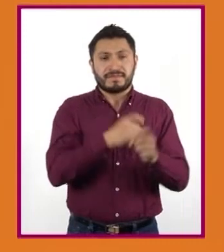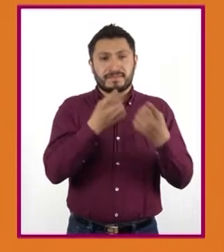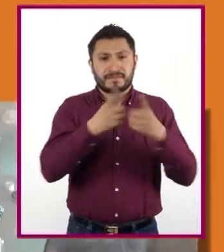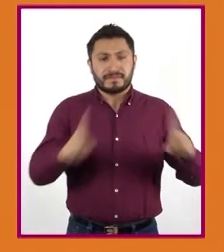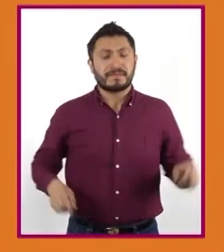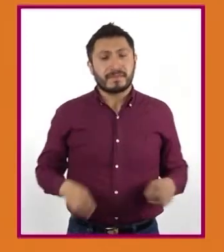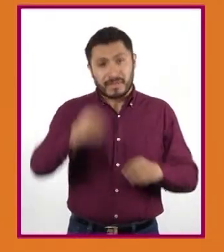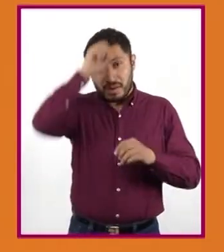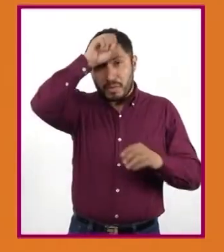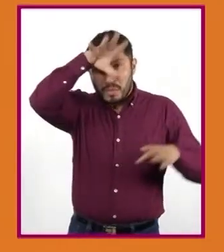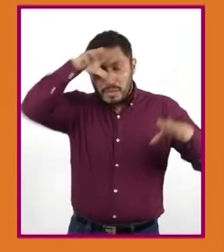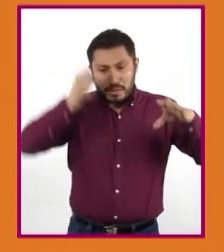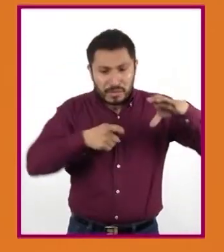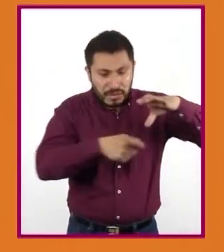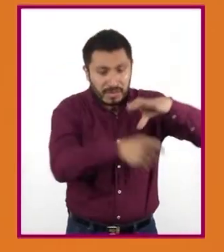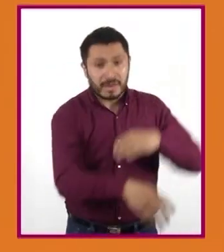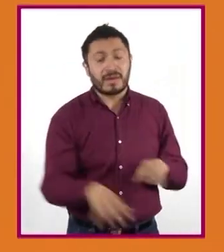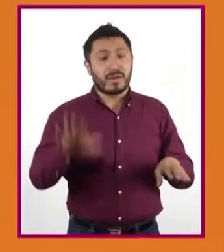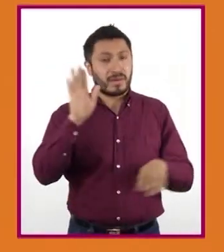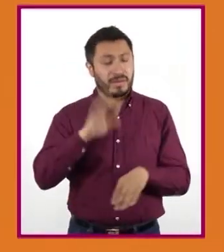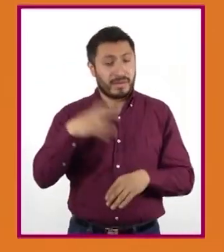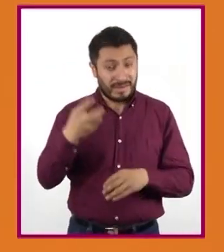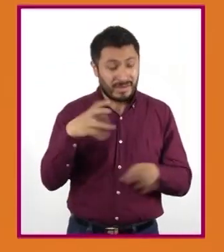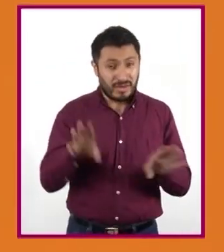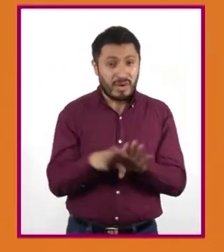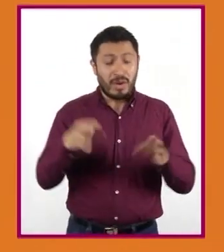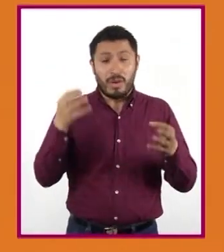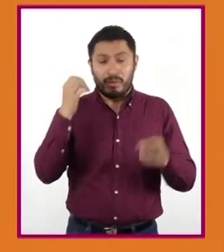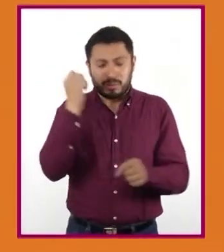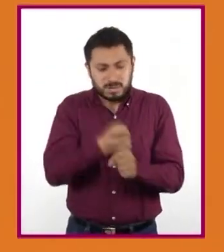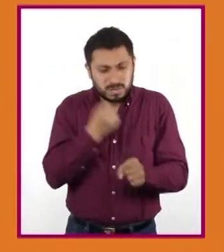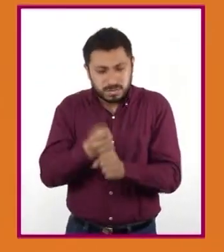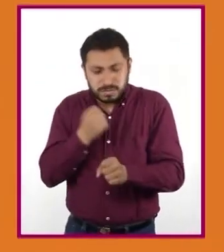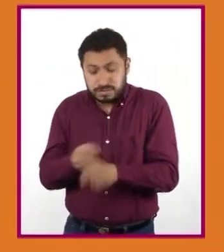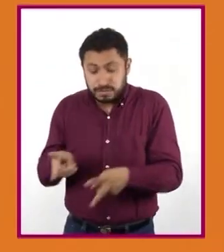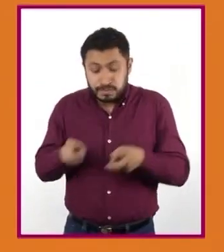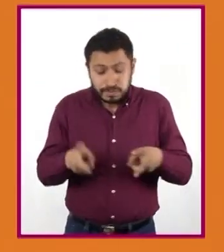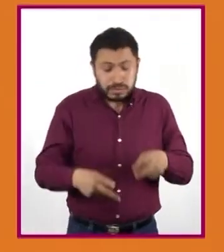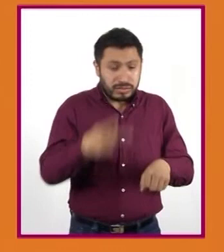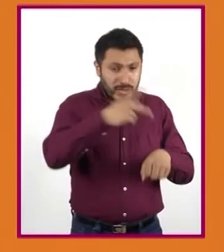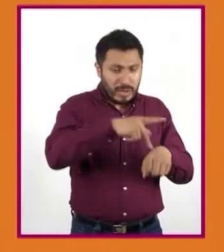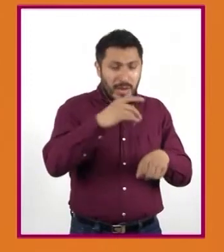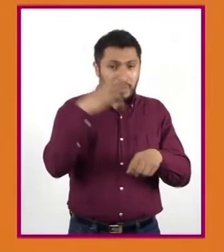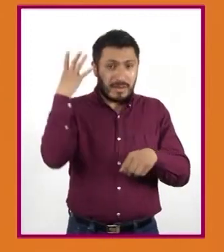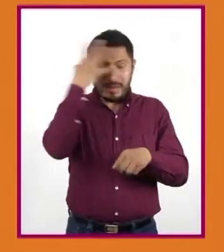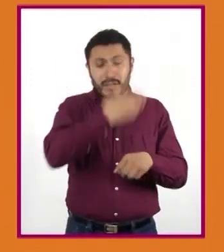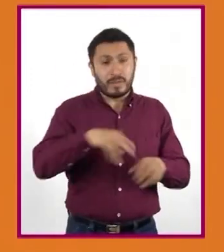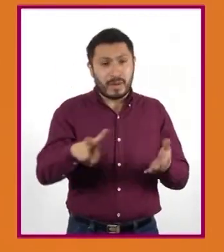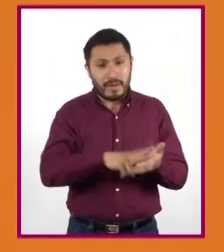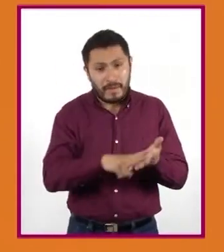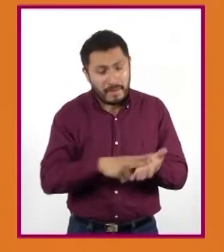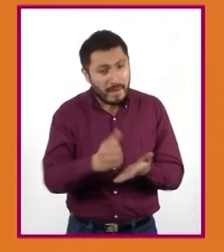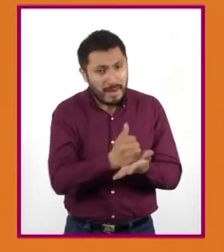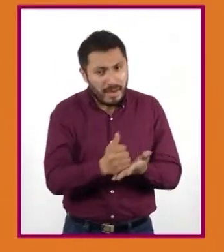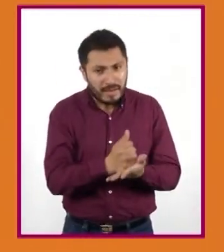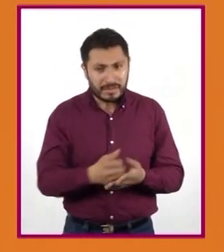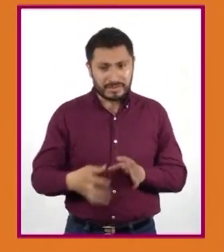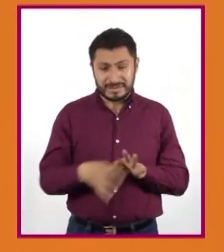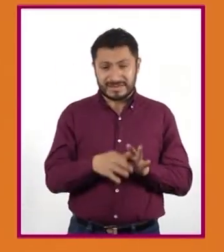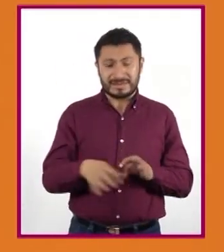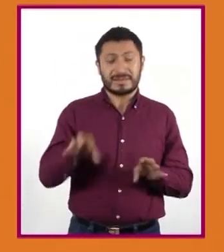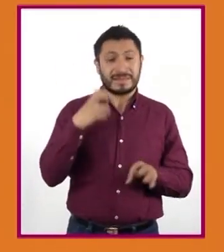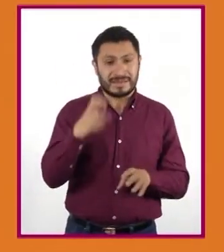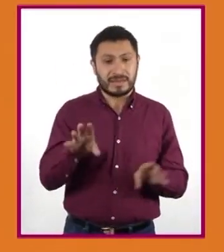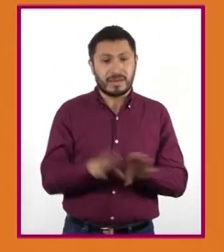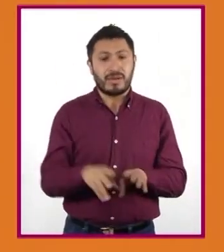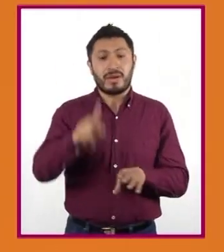minería, pues esta cultura destaca la explotación y comercio de piedras semipreciosas de color verde azuloso. Estamos